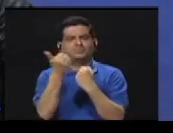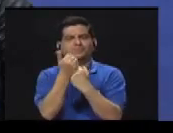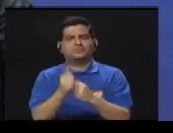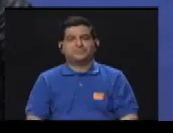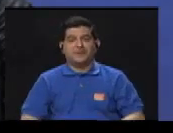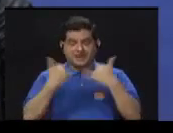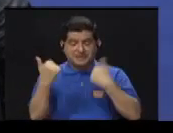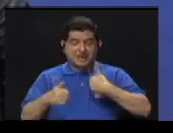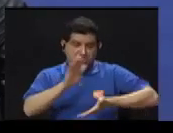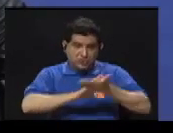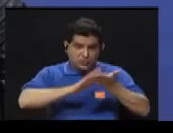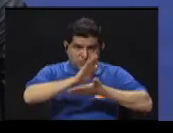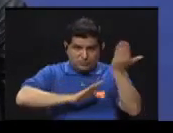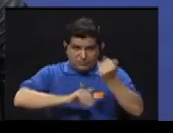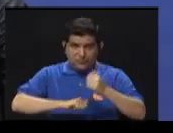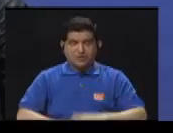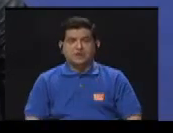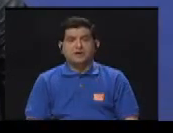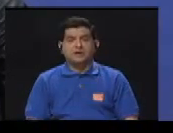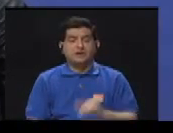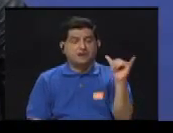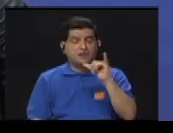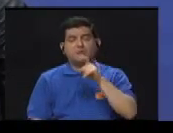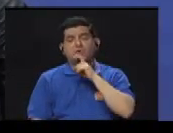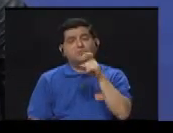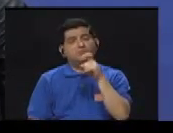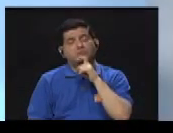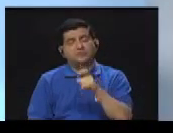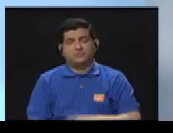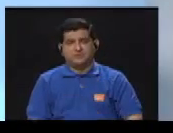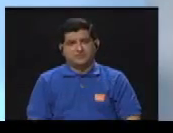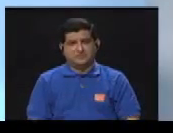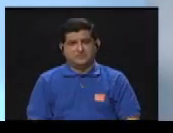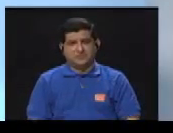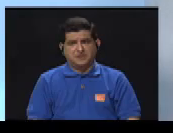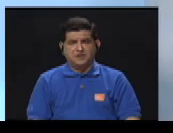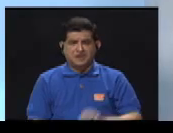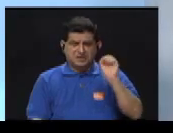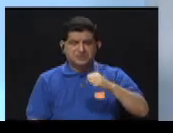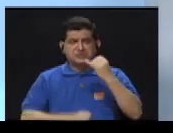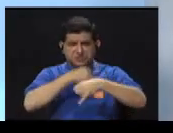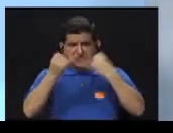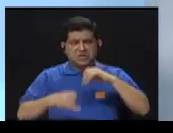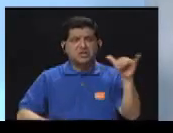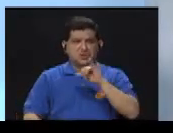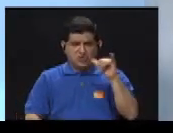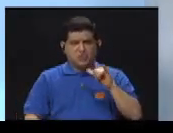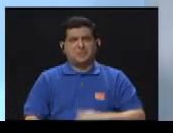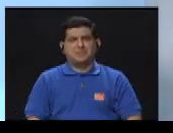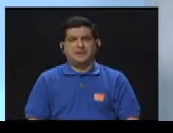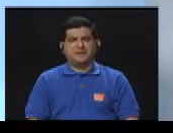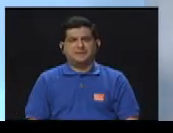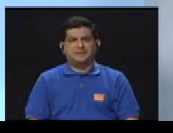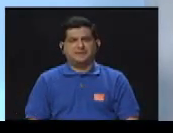respaldaron mucho. Y una vez que me fui, y también fue muy difícil porque, si bien el idioma es el